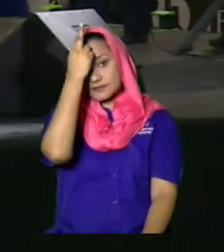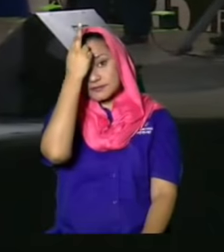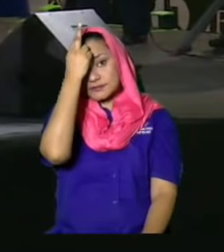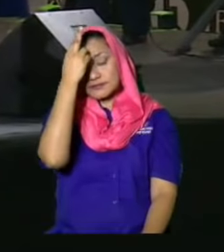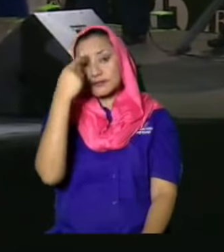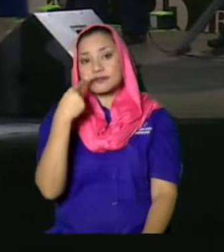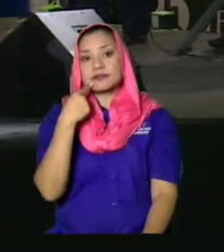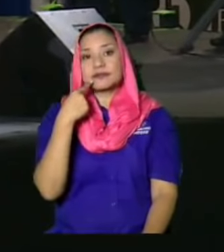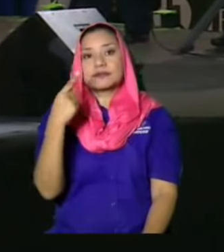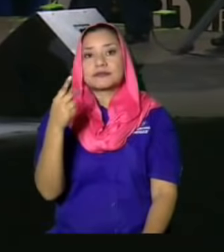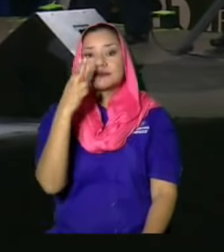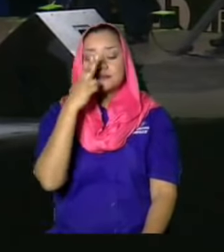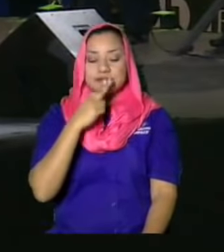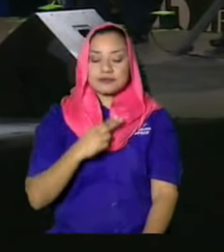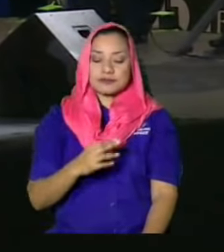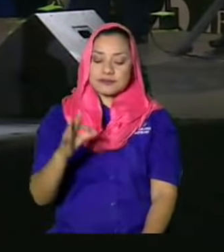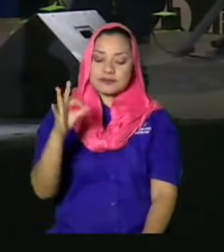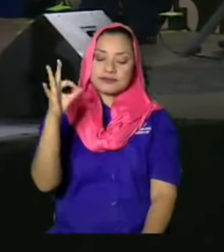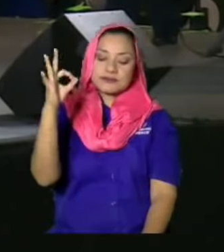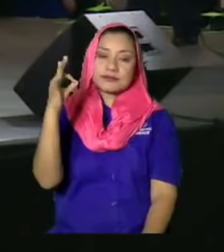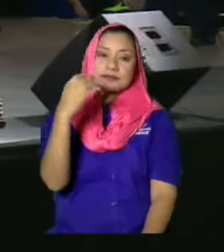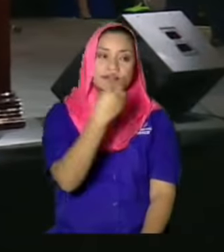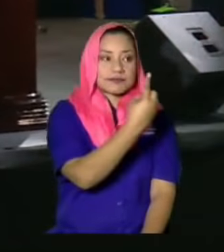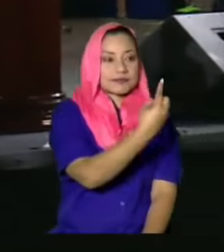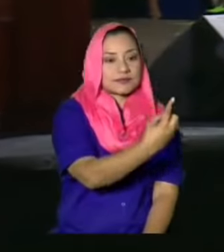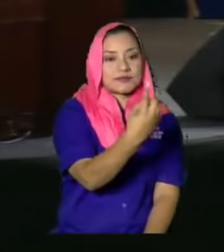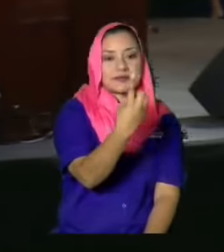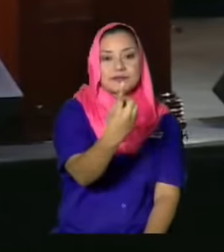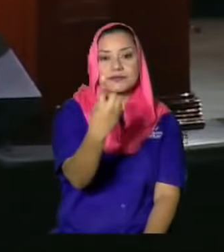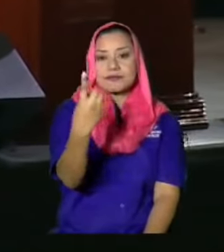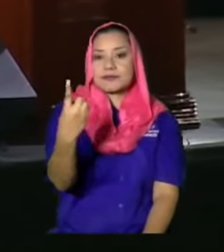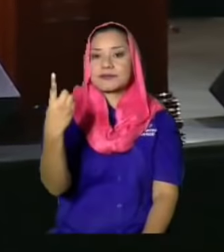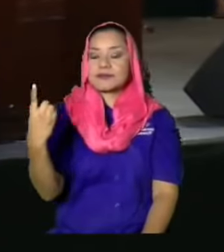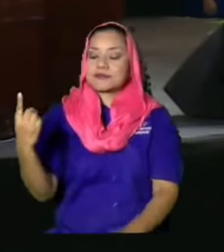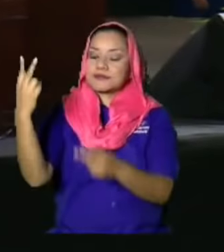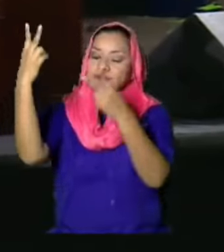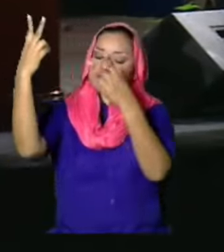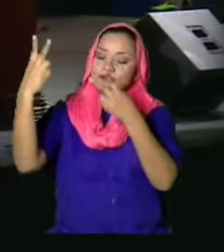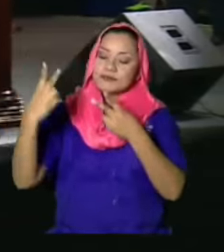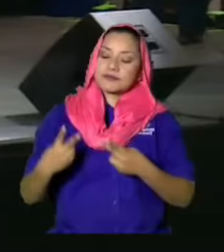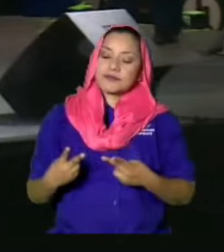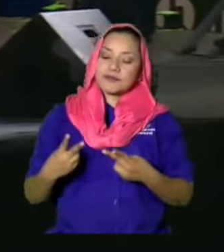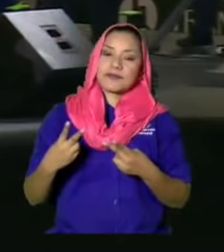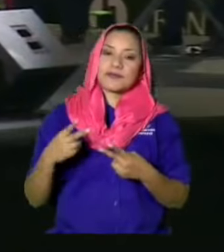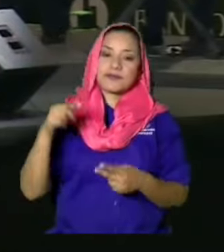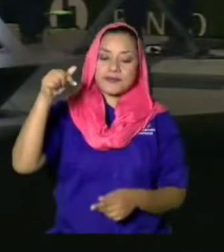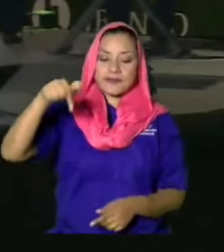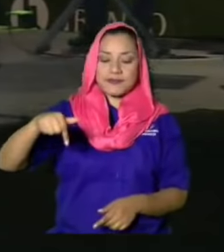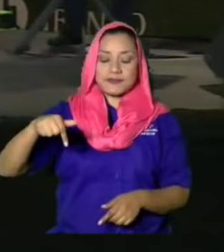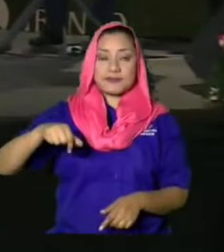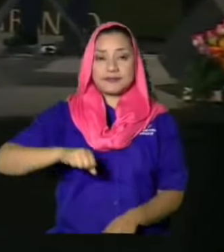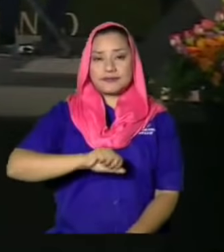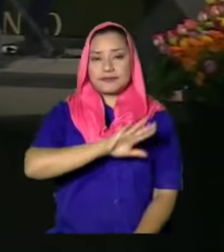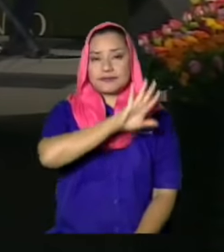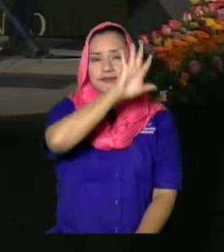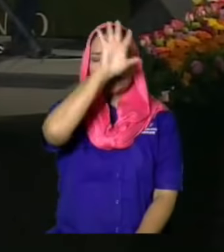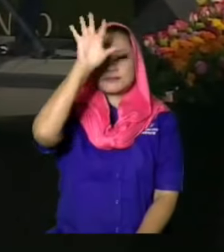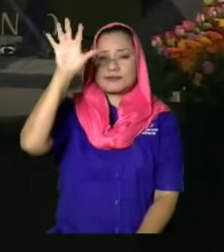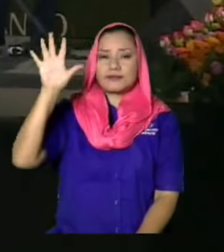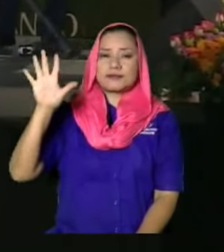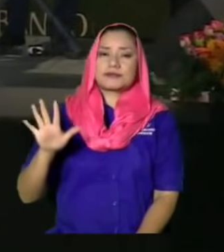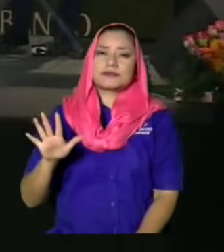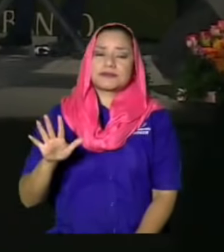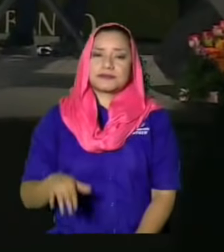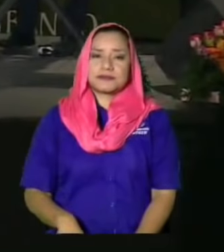diciéndote: hijo, hija, sal, ven, ven, ven, ven, ven, ven. Ven esta mañana, ven esta